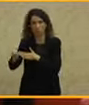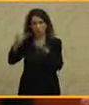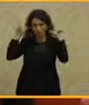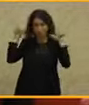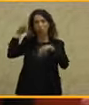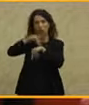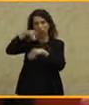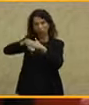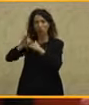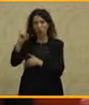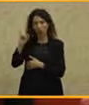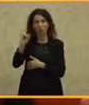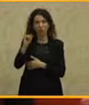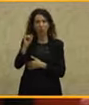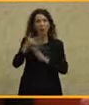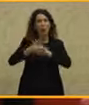Hablaban